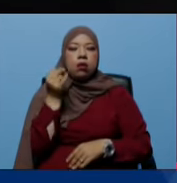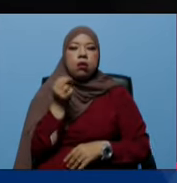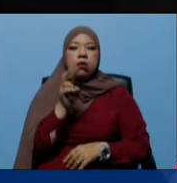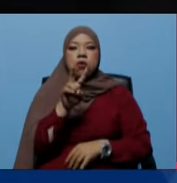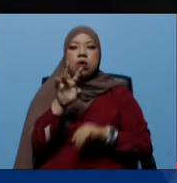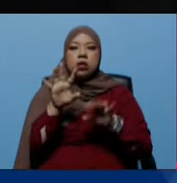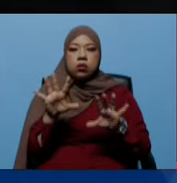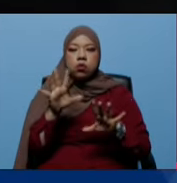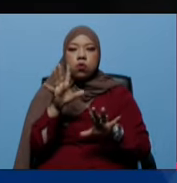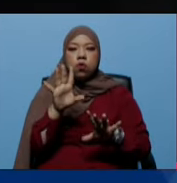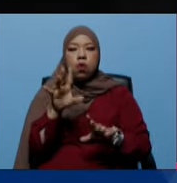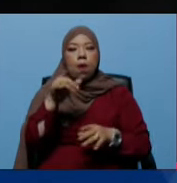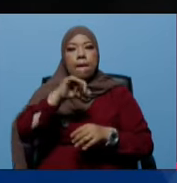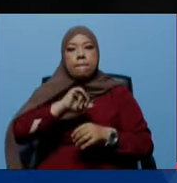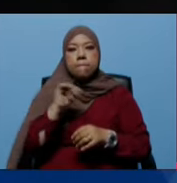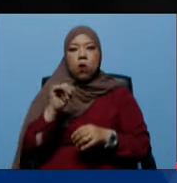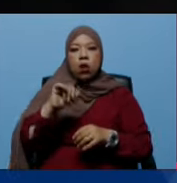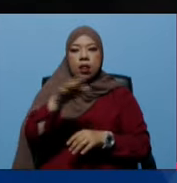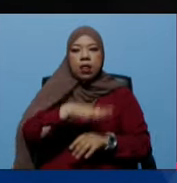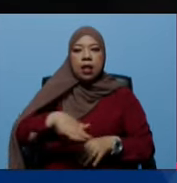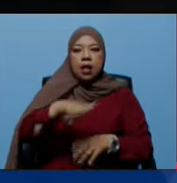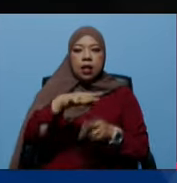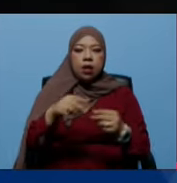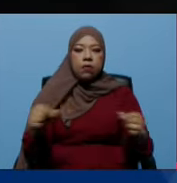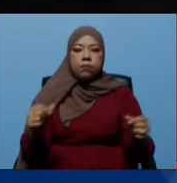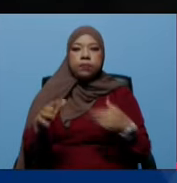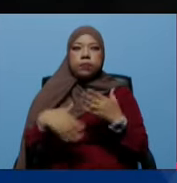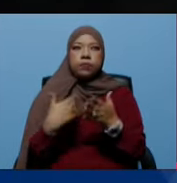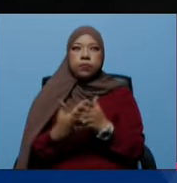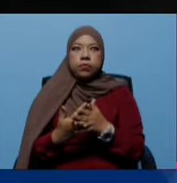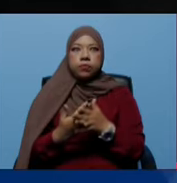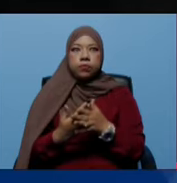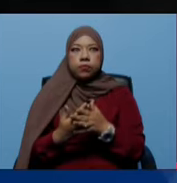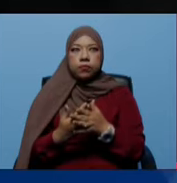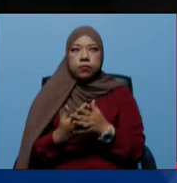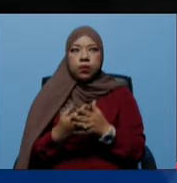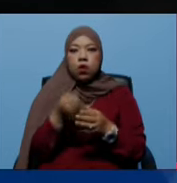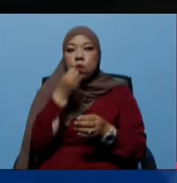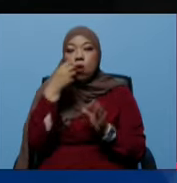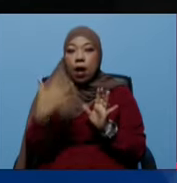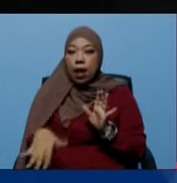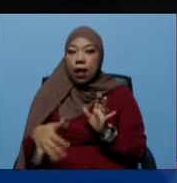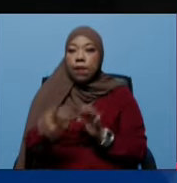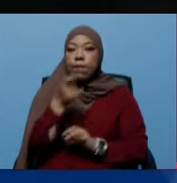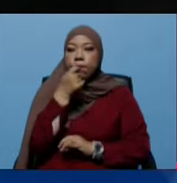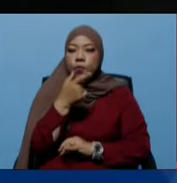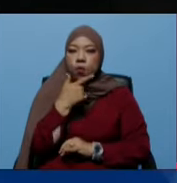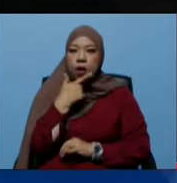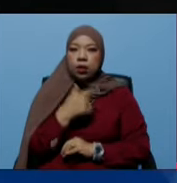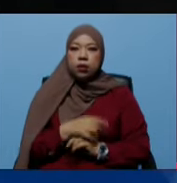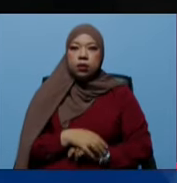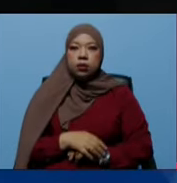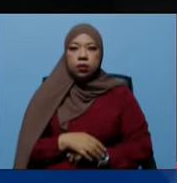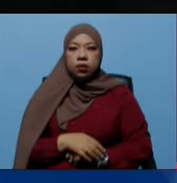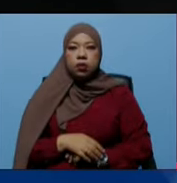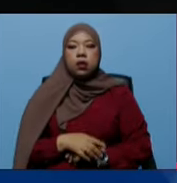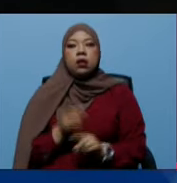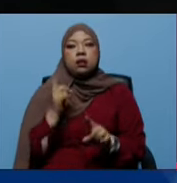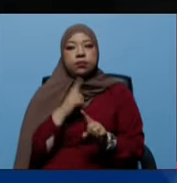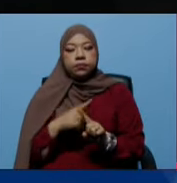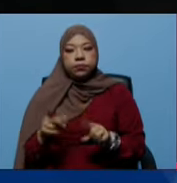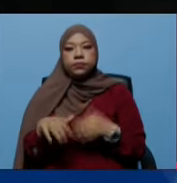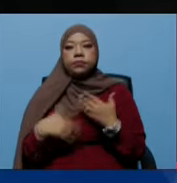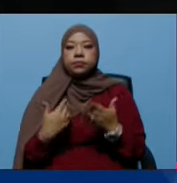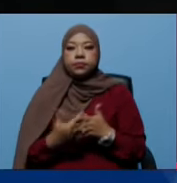25 universidades politécnicas territoriales. Y estamos hablando de calidad y